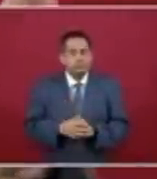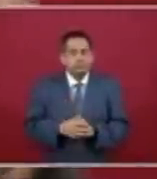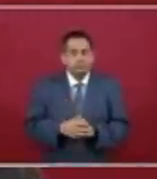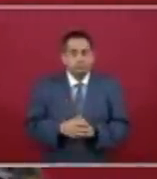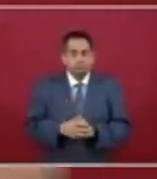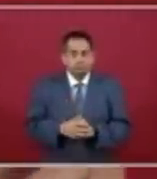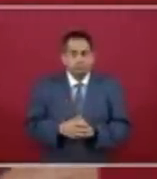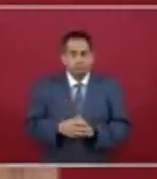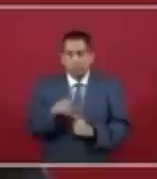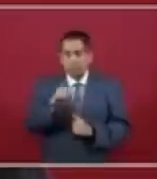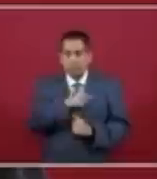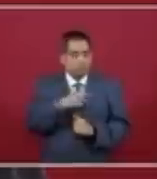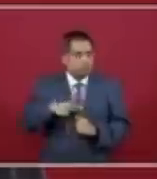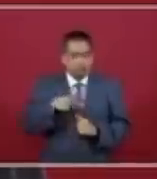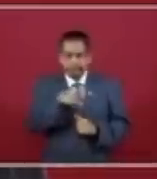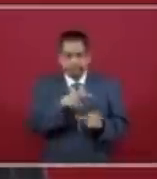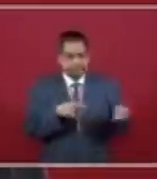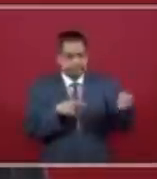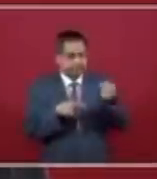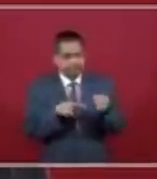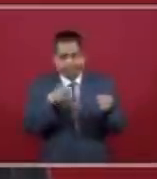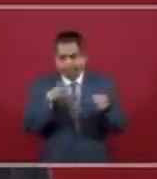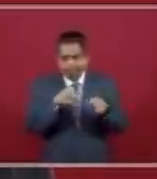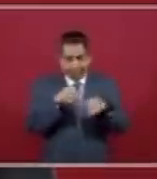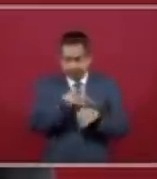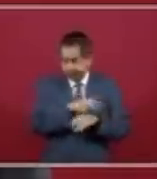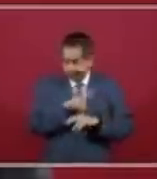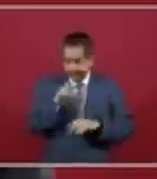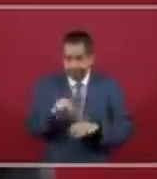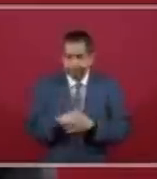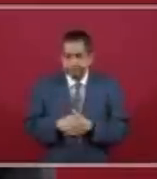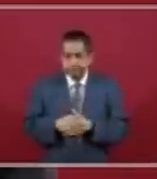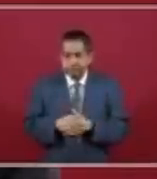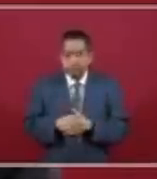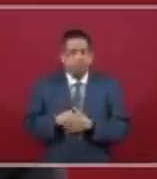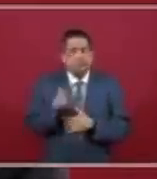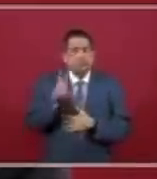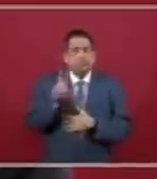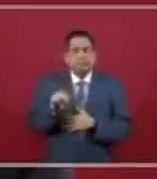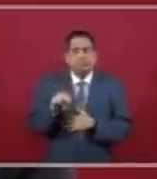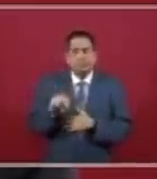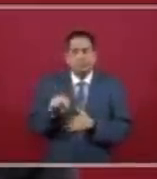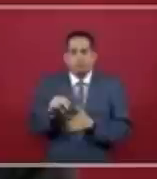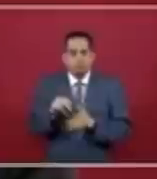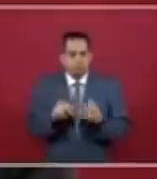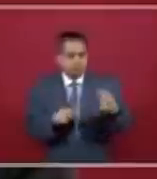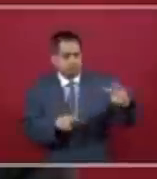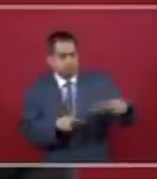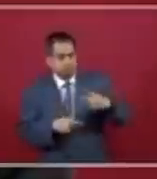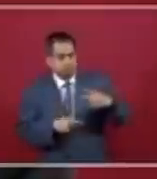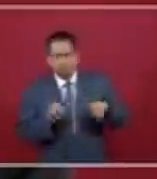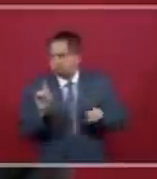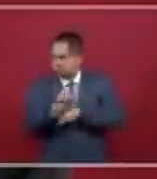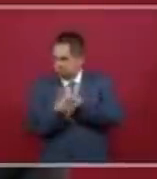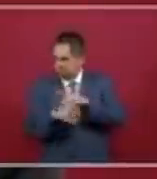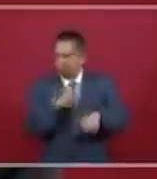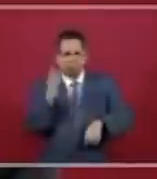y no debería de estar ahí. Y no es porque nos cuestionó, no.